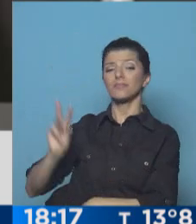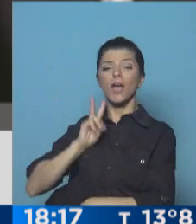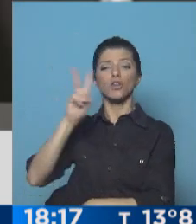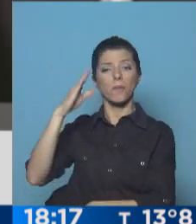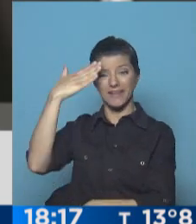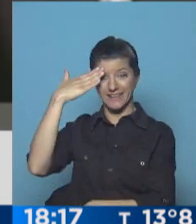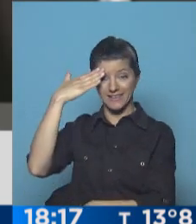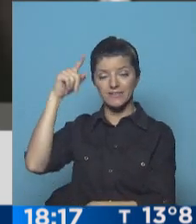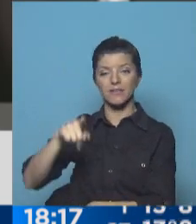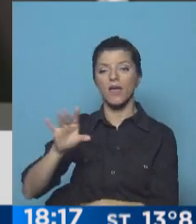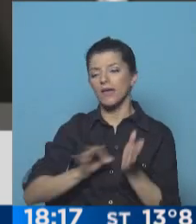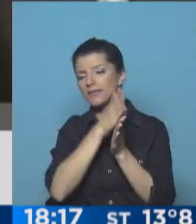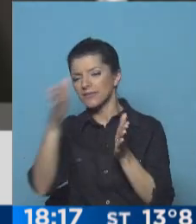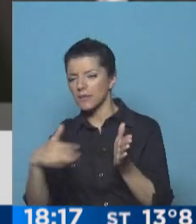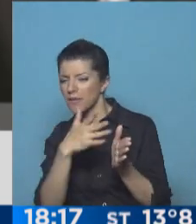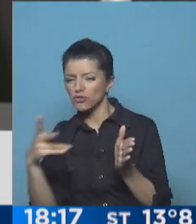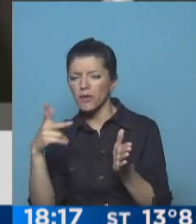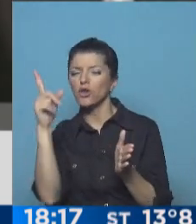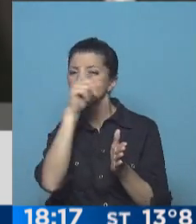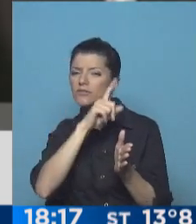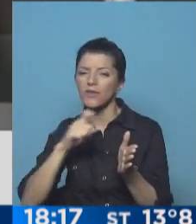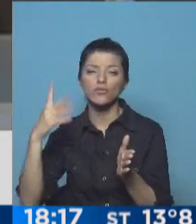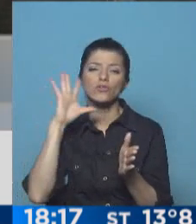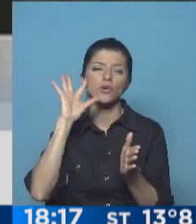un promedio mensual de